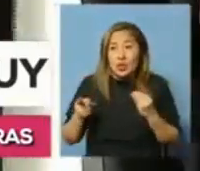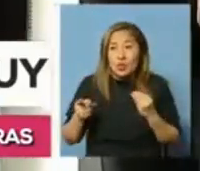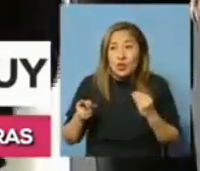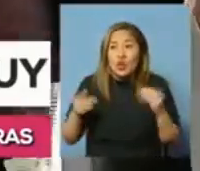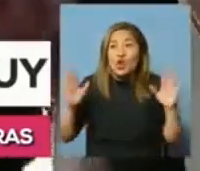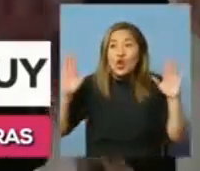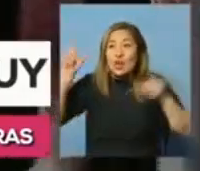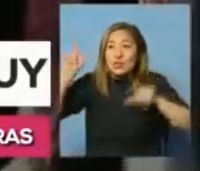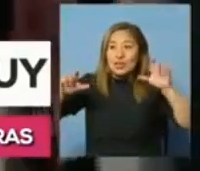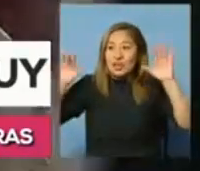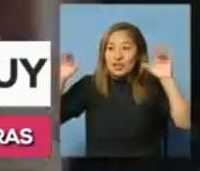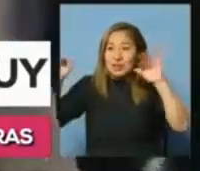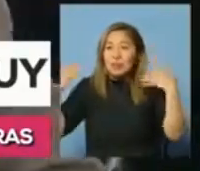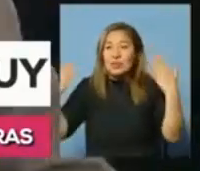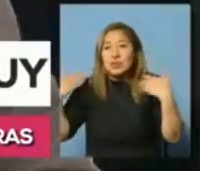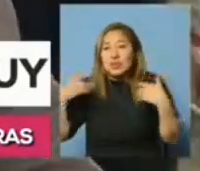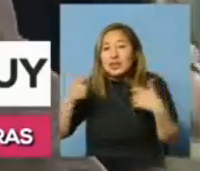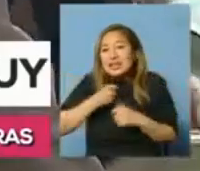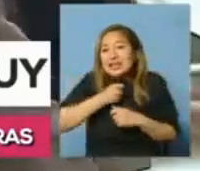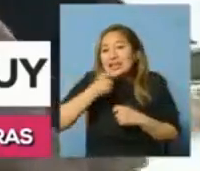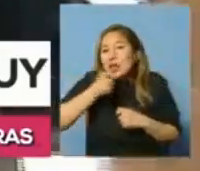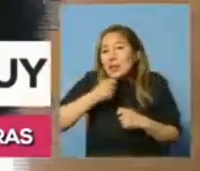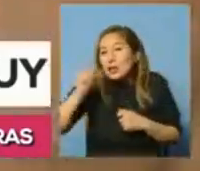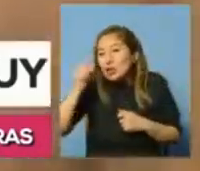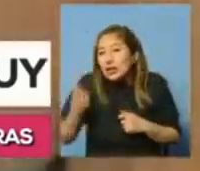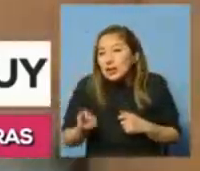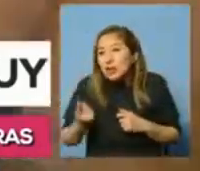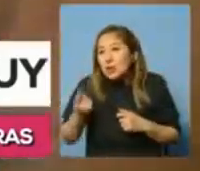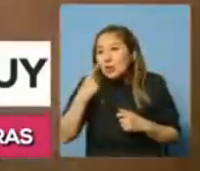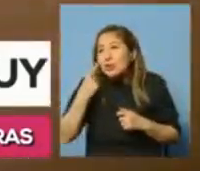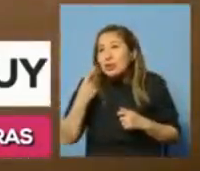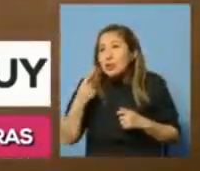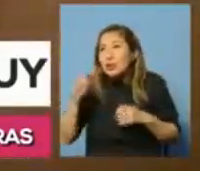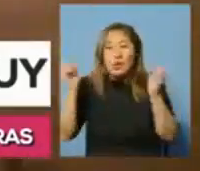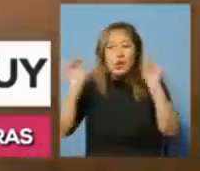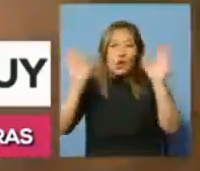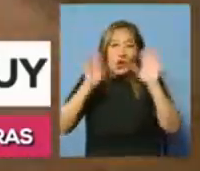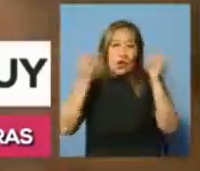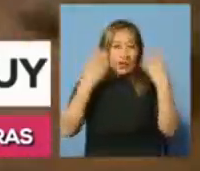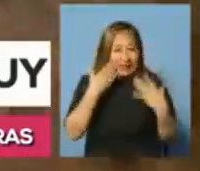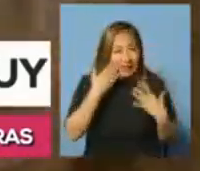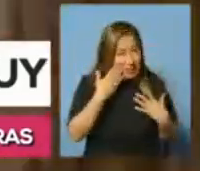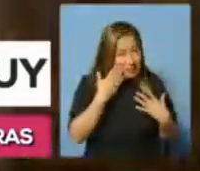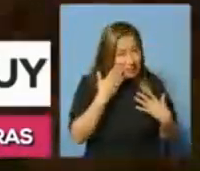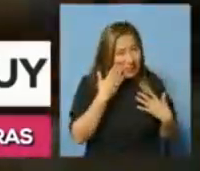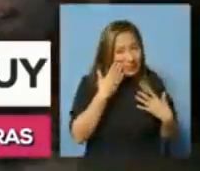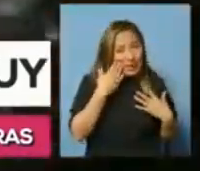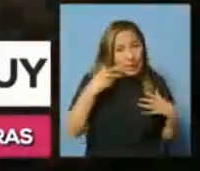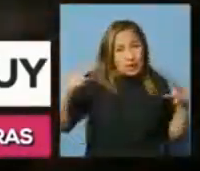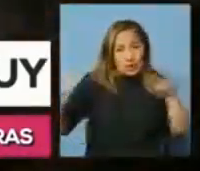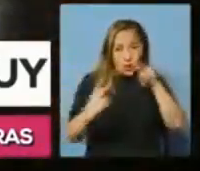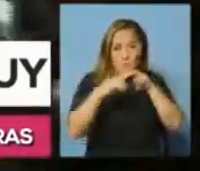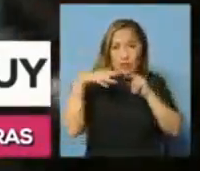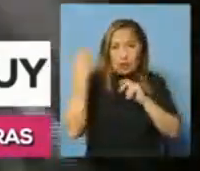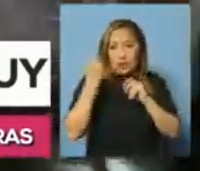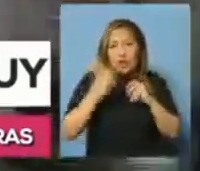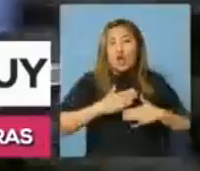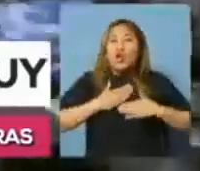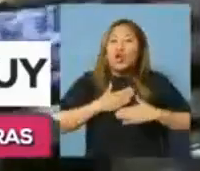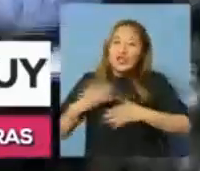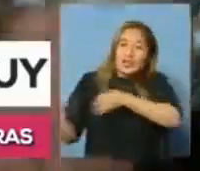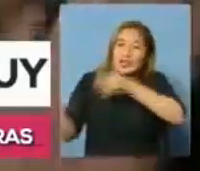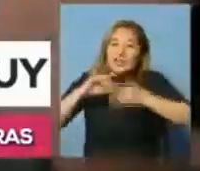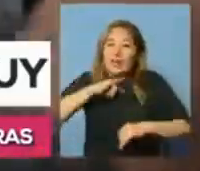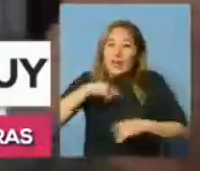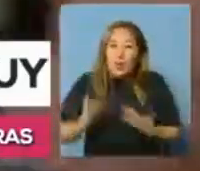siendo recibida. Vamos a ver si podemos dialogar con ella. Vamos a ver. Buenas tardes. Hola, buenas tardes. Un encuentro importante. Sí, muy contenta de estar acá